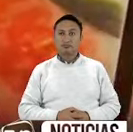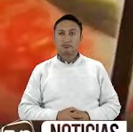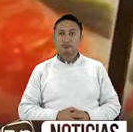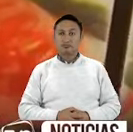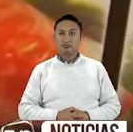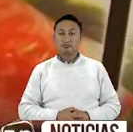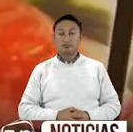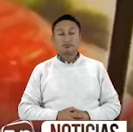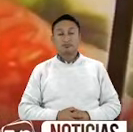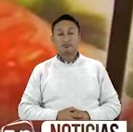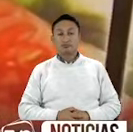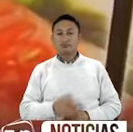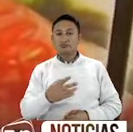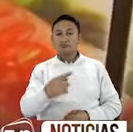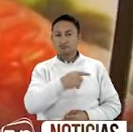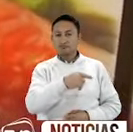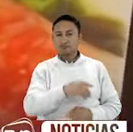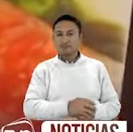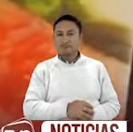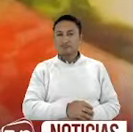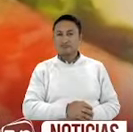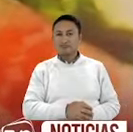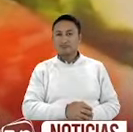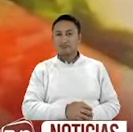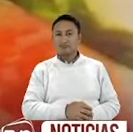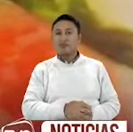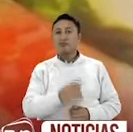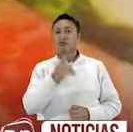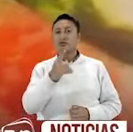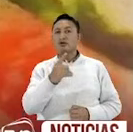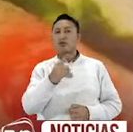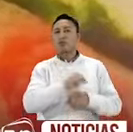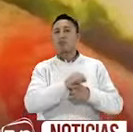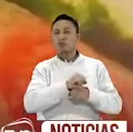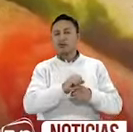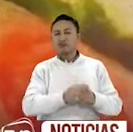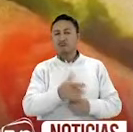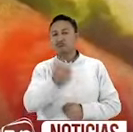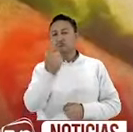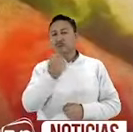Sin embargo, se conoció que en dicha acción solo utilizaron balas de salva,